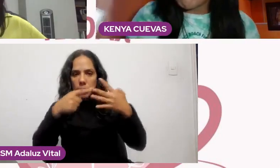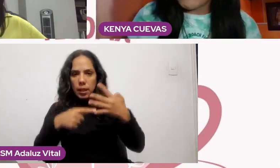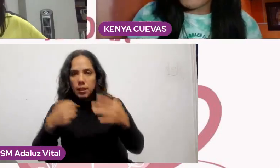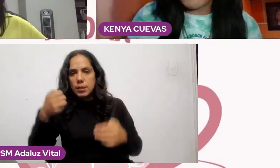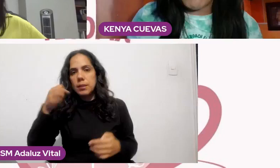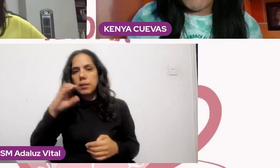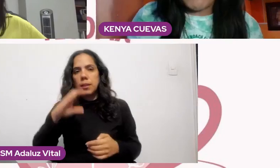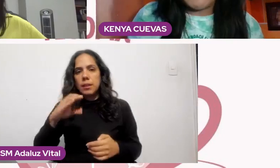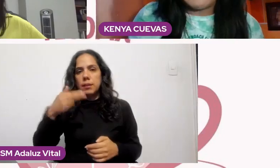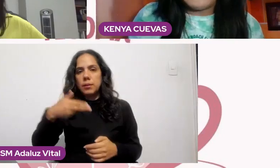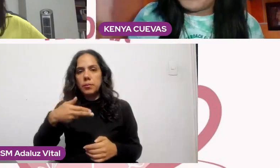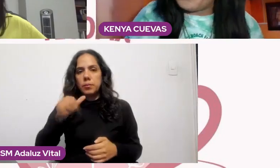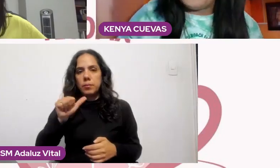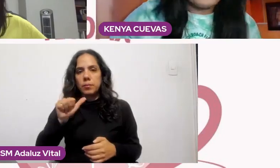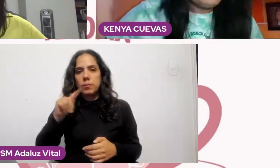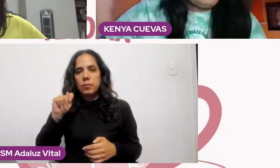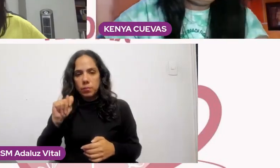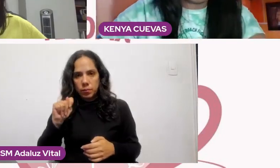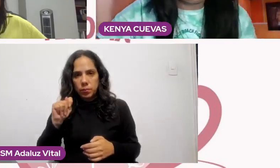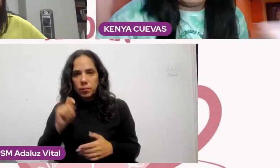van a estar el 29